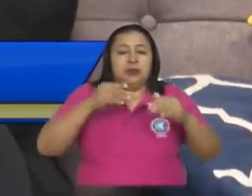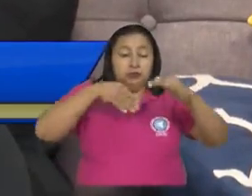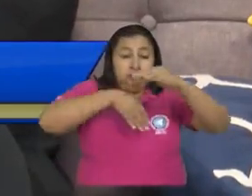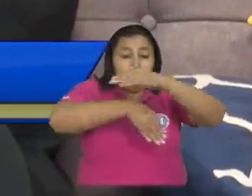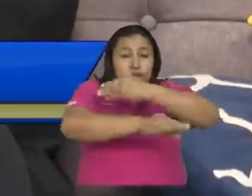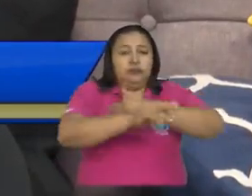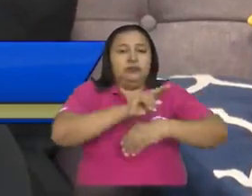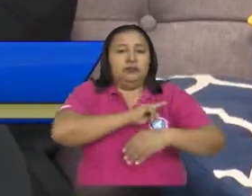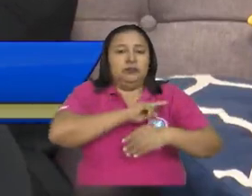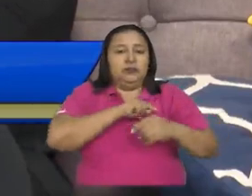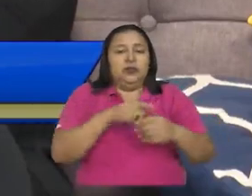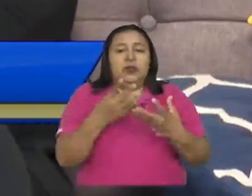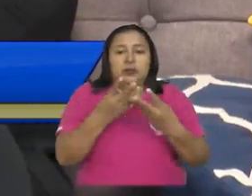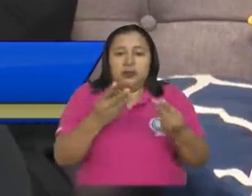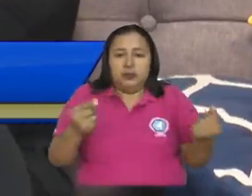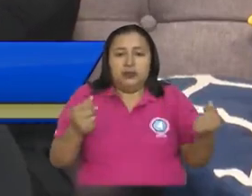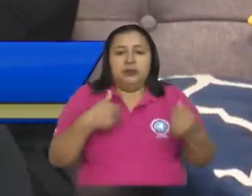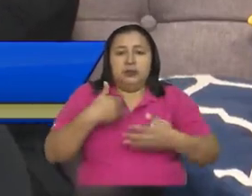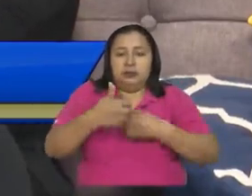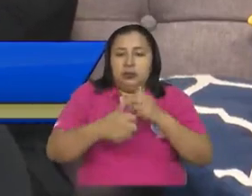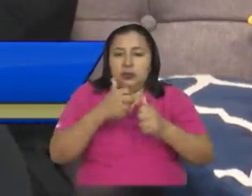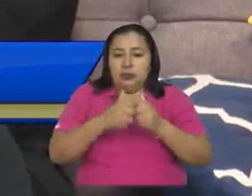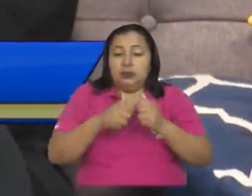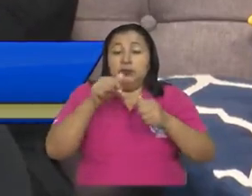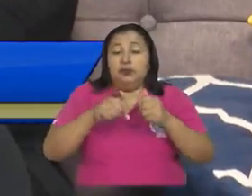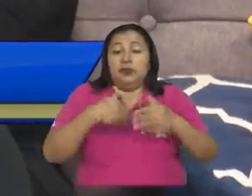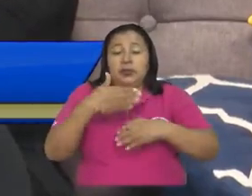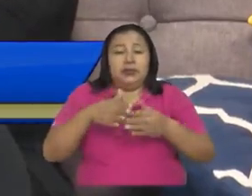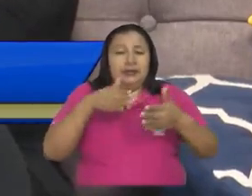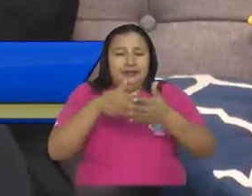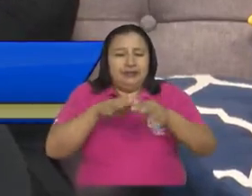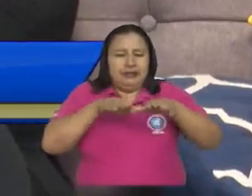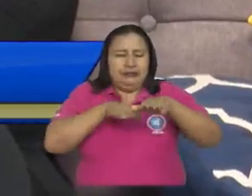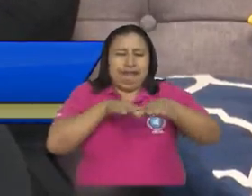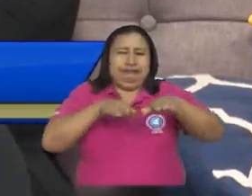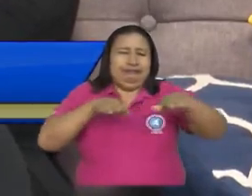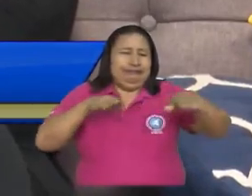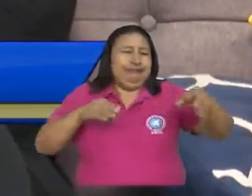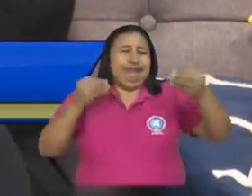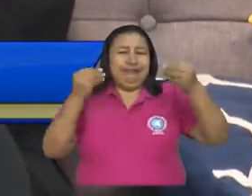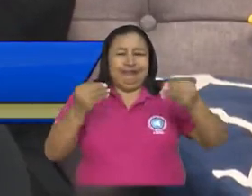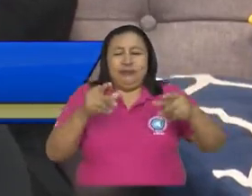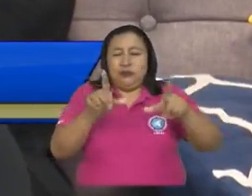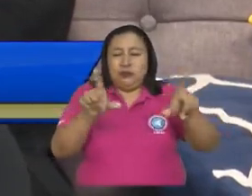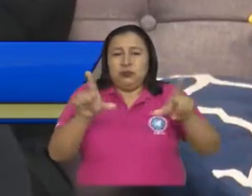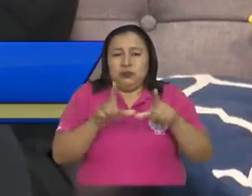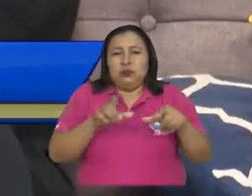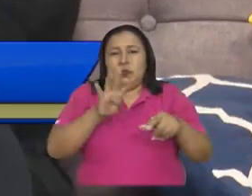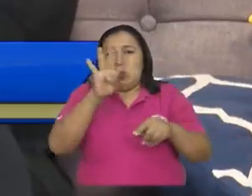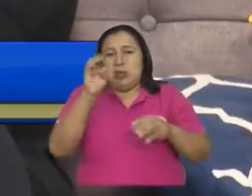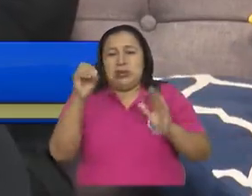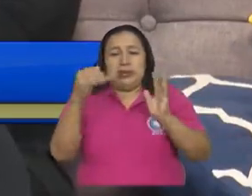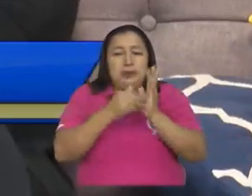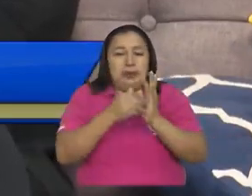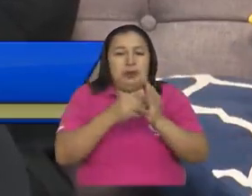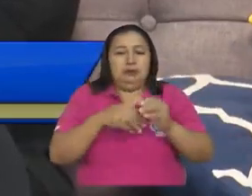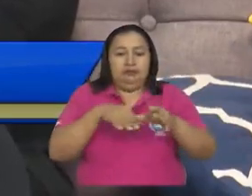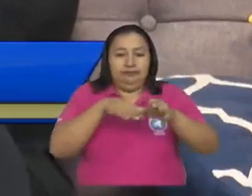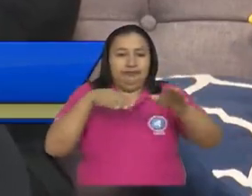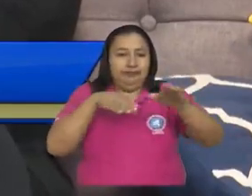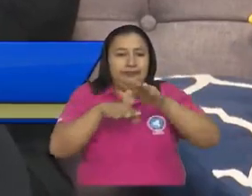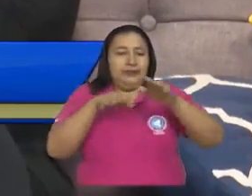Entonces, es la solución del problema, la solución de ese embotellamiento que teníamos en cada una de las zonas. 40.000 vehículos diarios